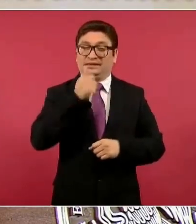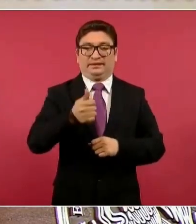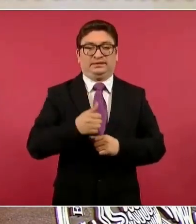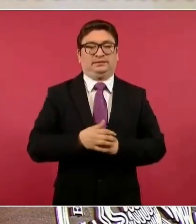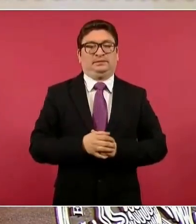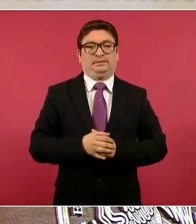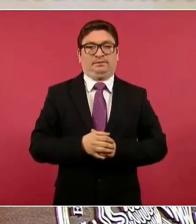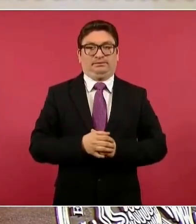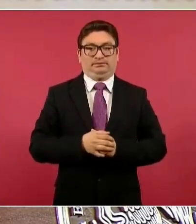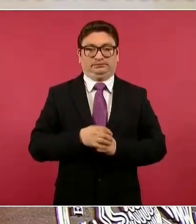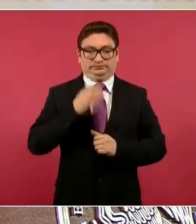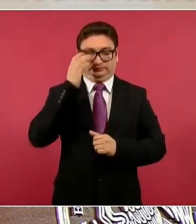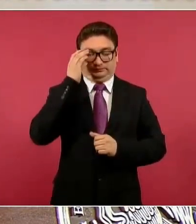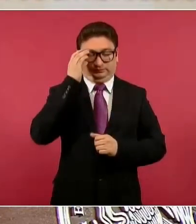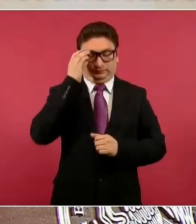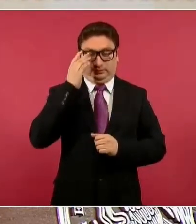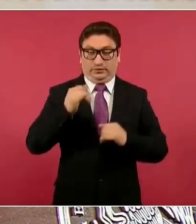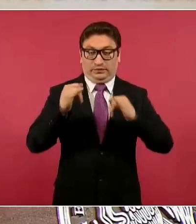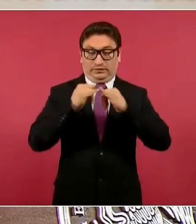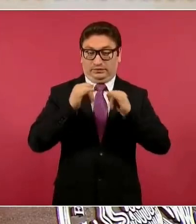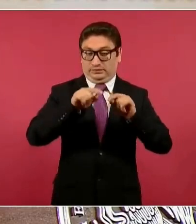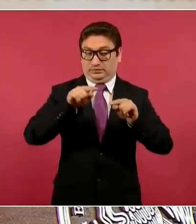en estos organismos autónomos.